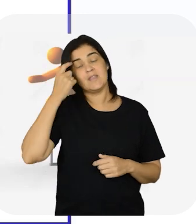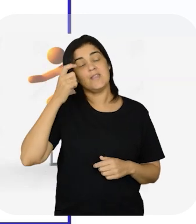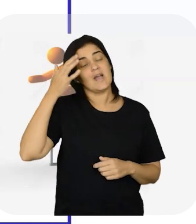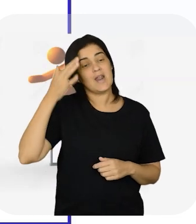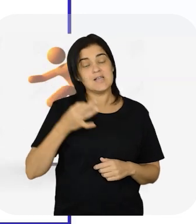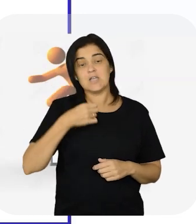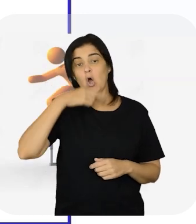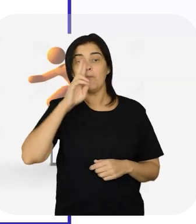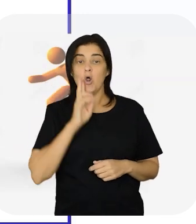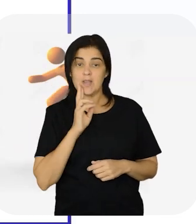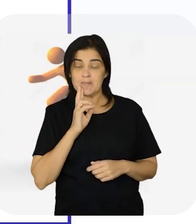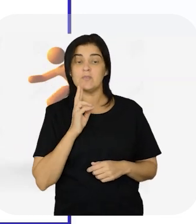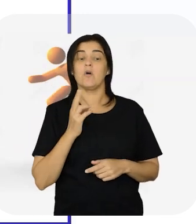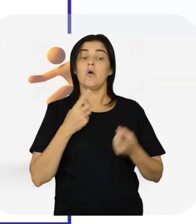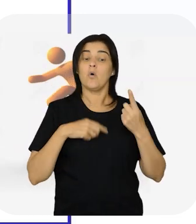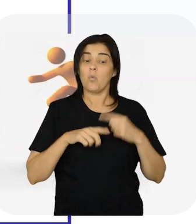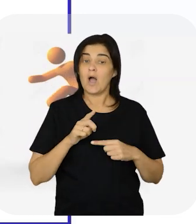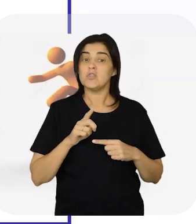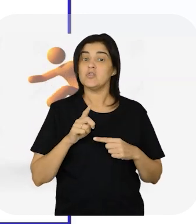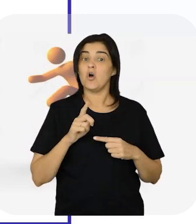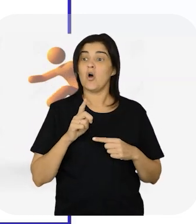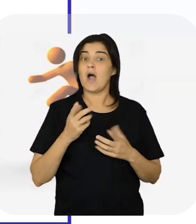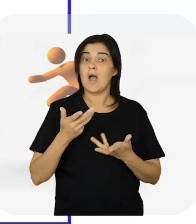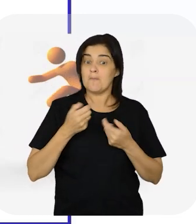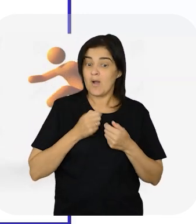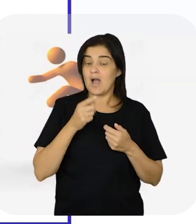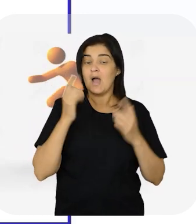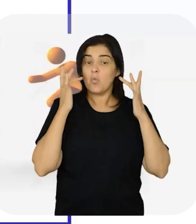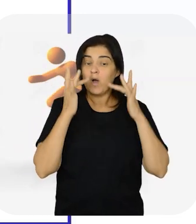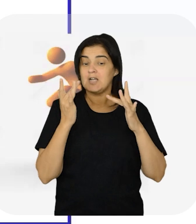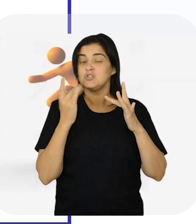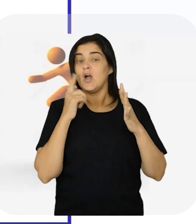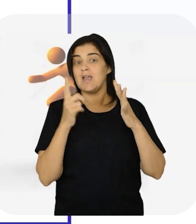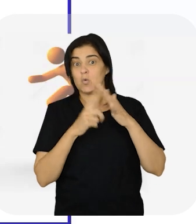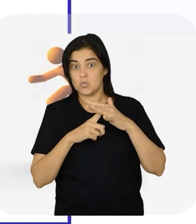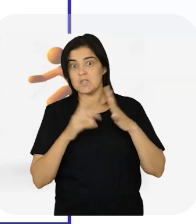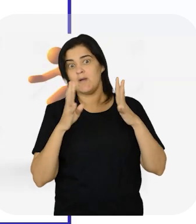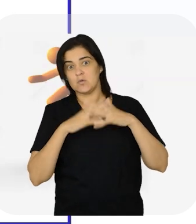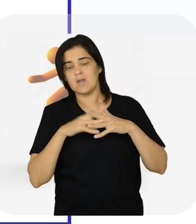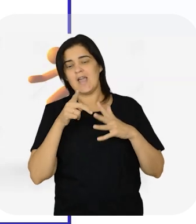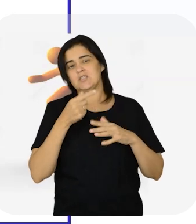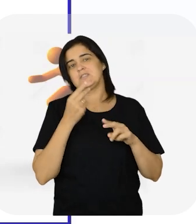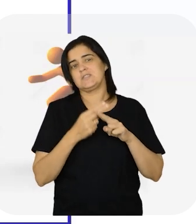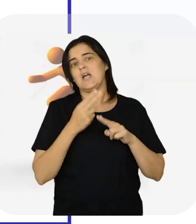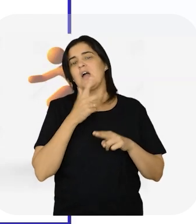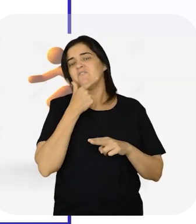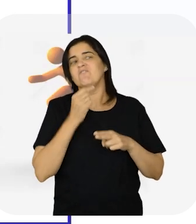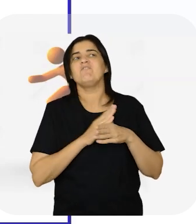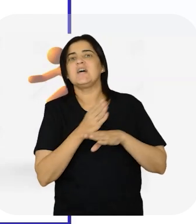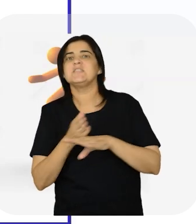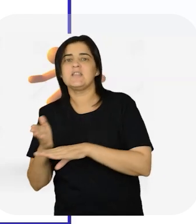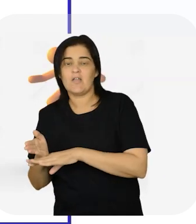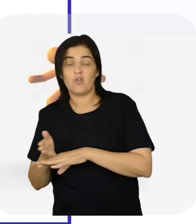y comportamientos, cuando favorecen la educación inclusiva, son facilitadores en realidad y tienen que ver con,